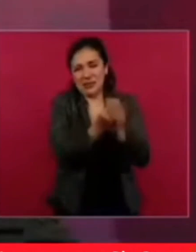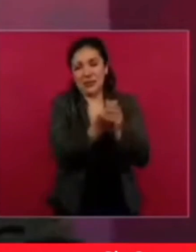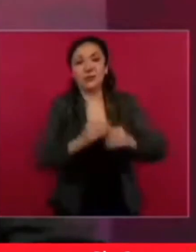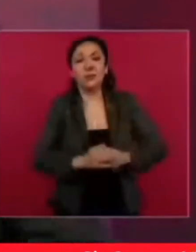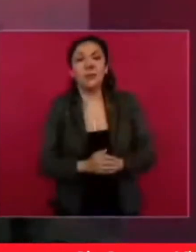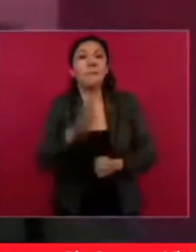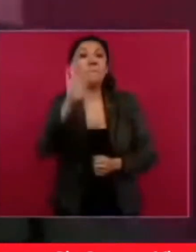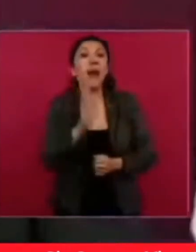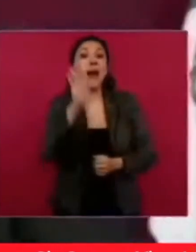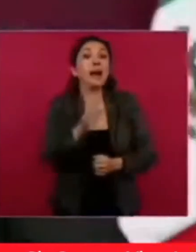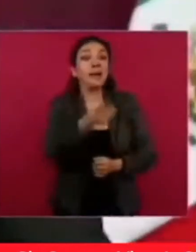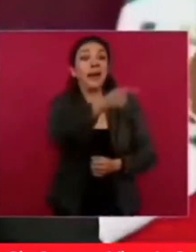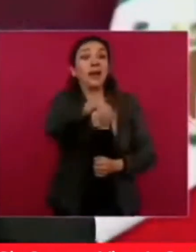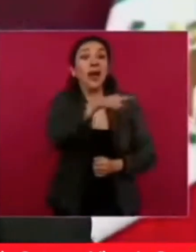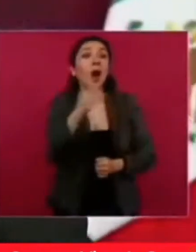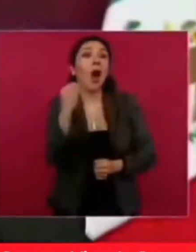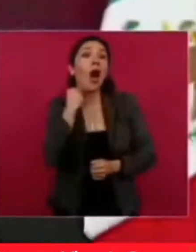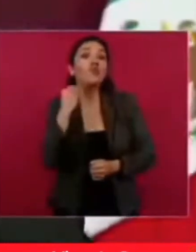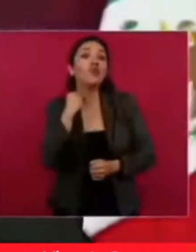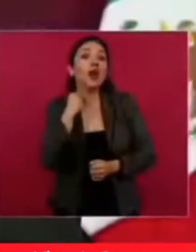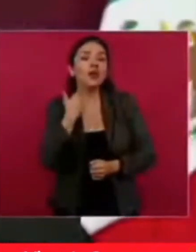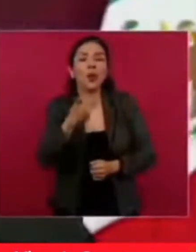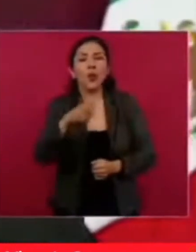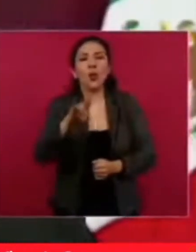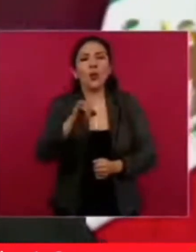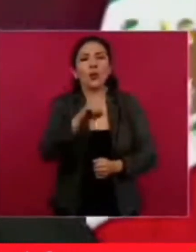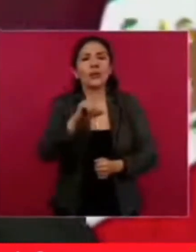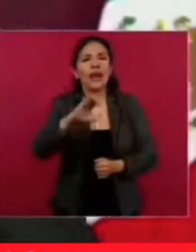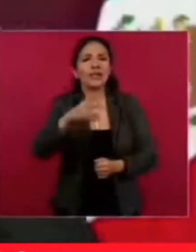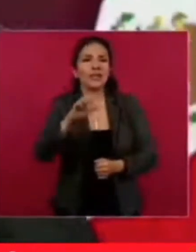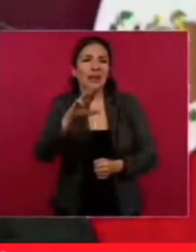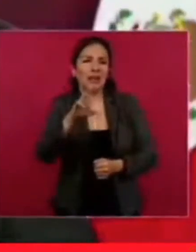parecen abogados huizacheros,